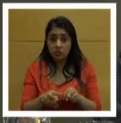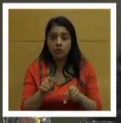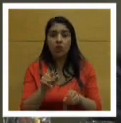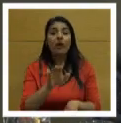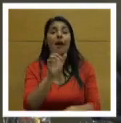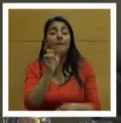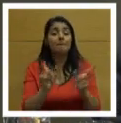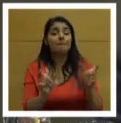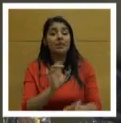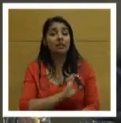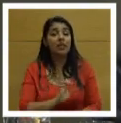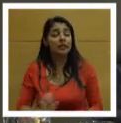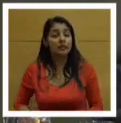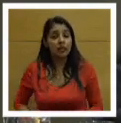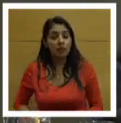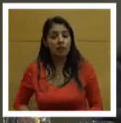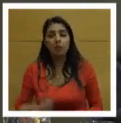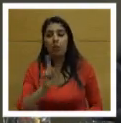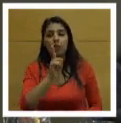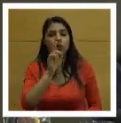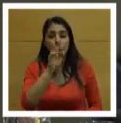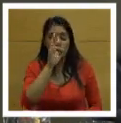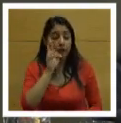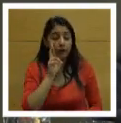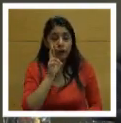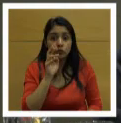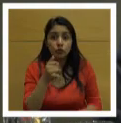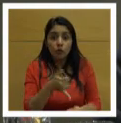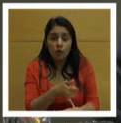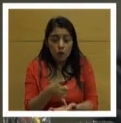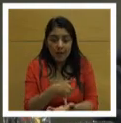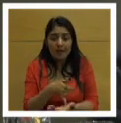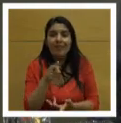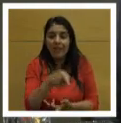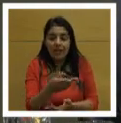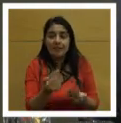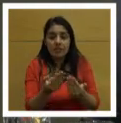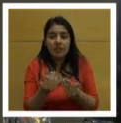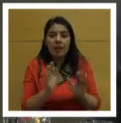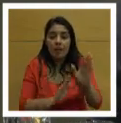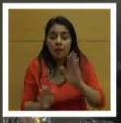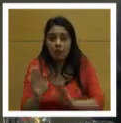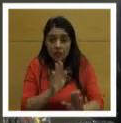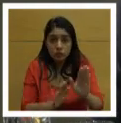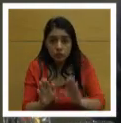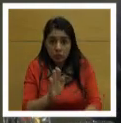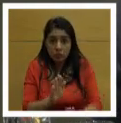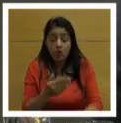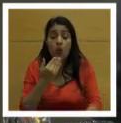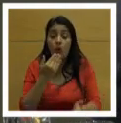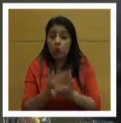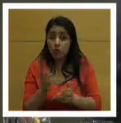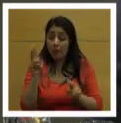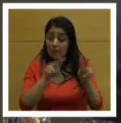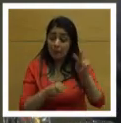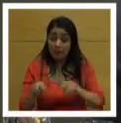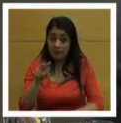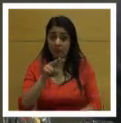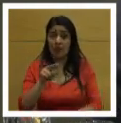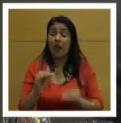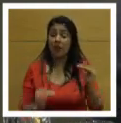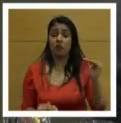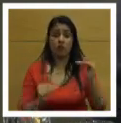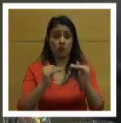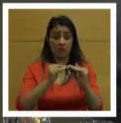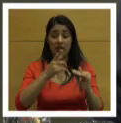estatales desconoció dicho estado de vulnerabilidad y, por ende, de necesidad de protección en circunstancias que, desde una perspectiva de igualdad de género, se